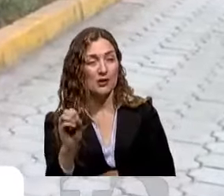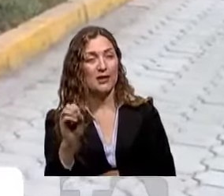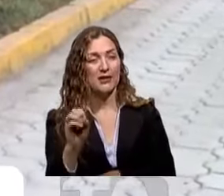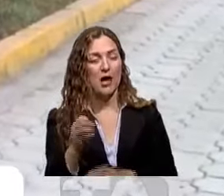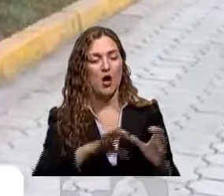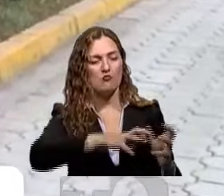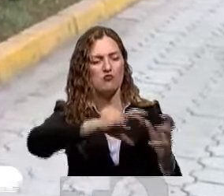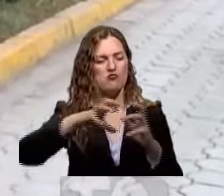carbono